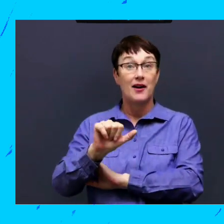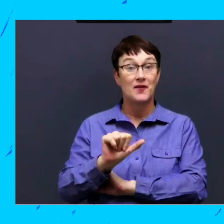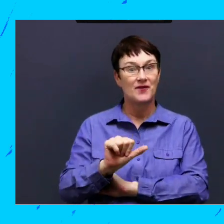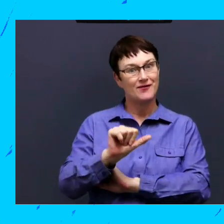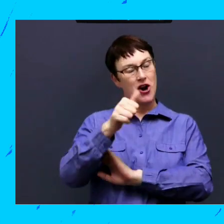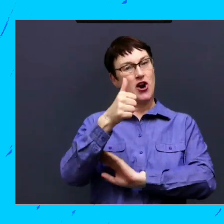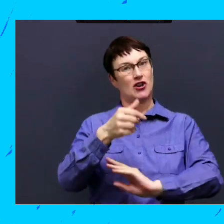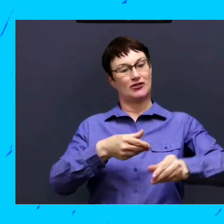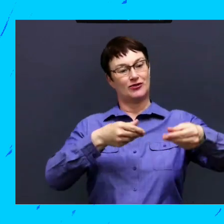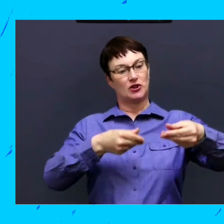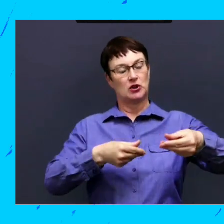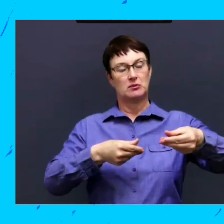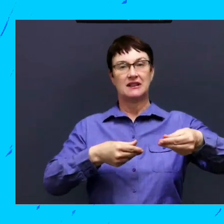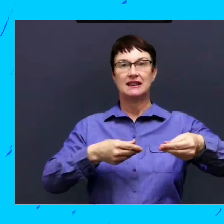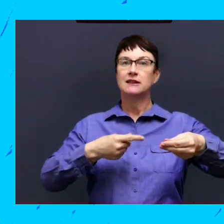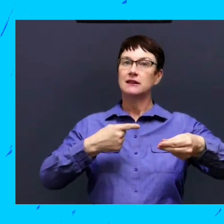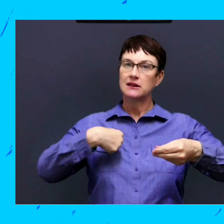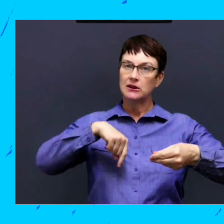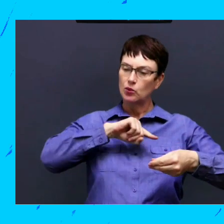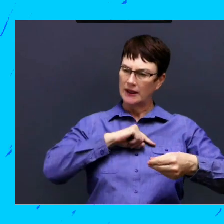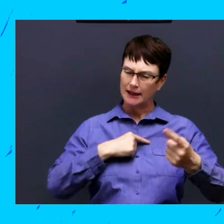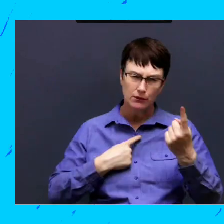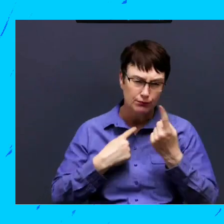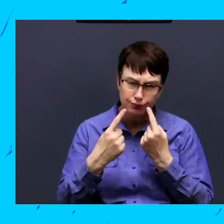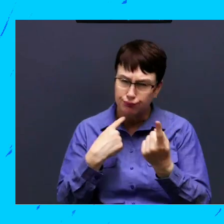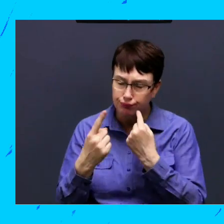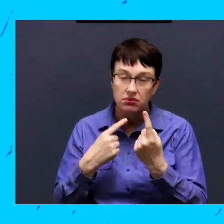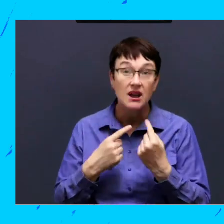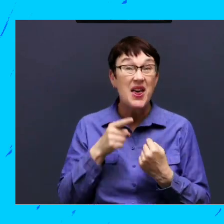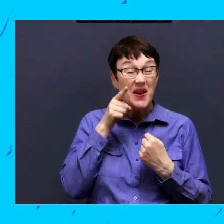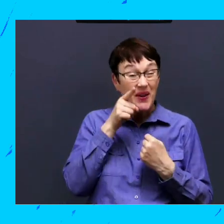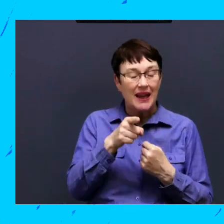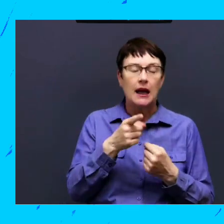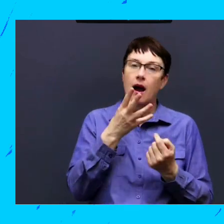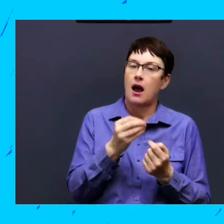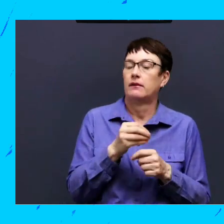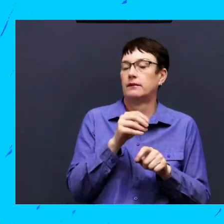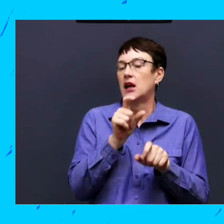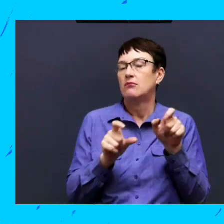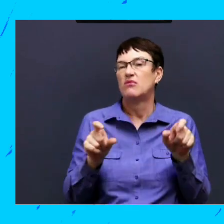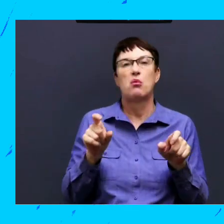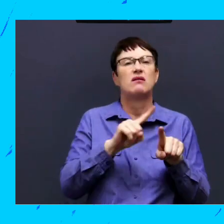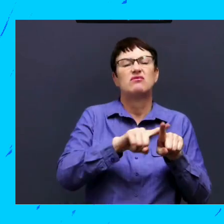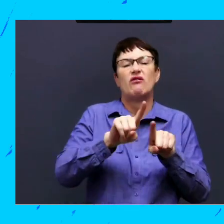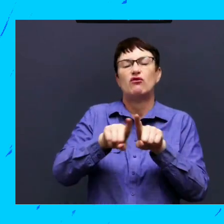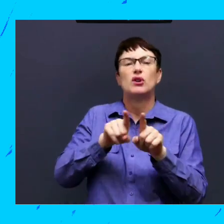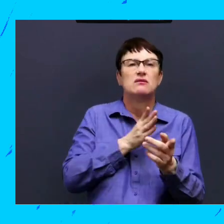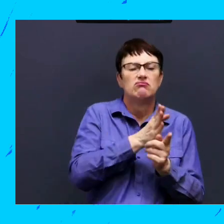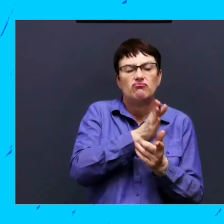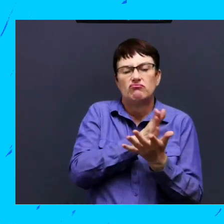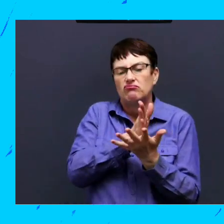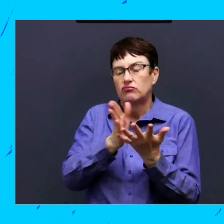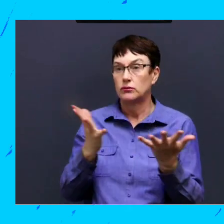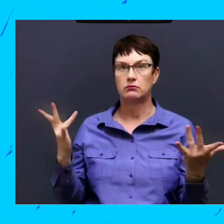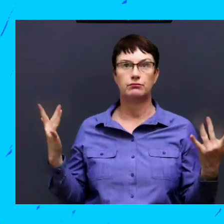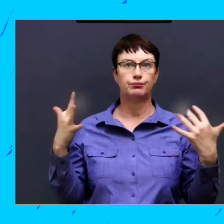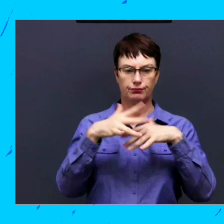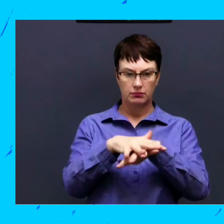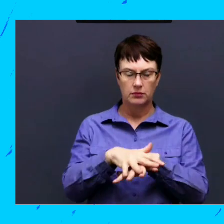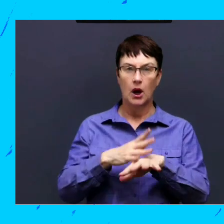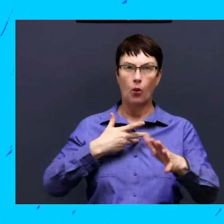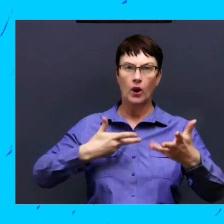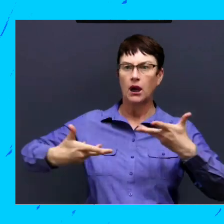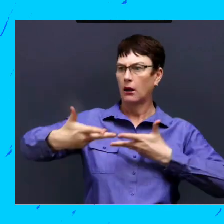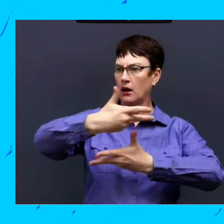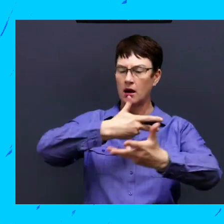edición de AHA Guidance. Cuando juntamos a sectores, las personas empiezan a hablar y encontrar cuáles son los sistemas